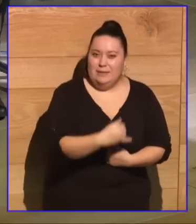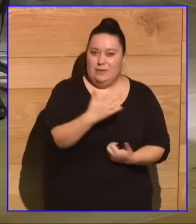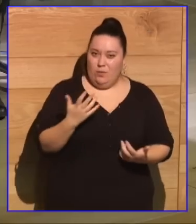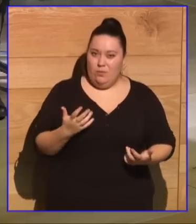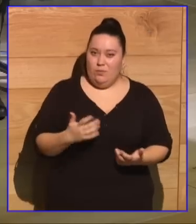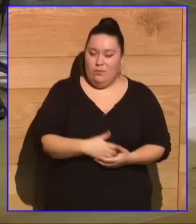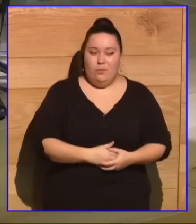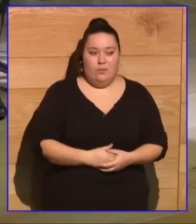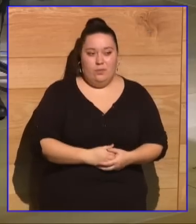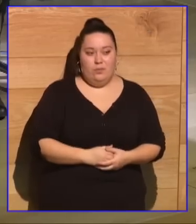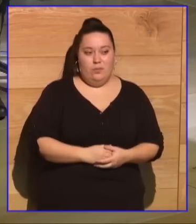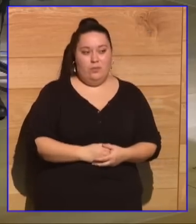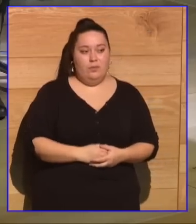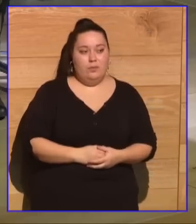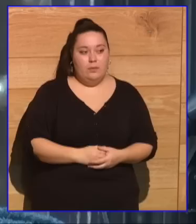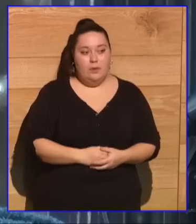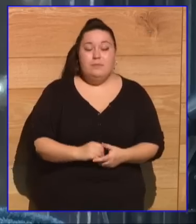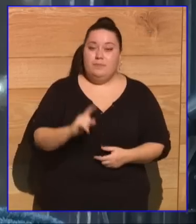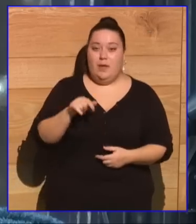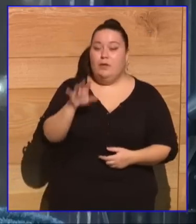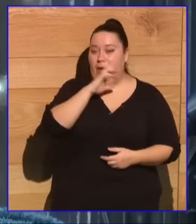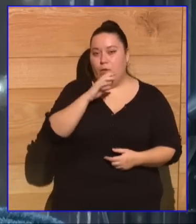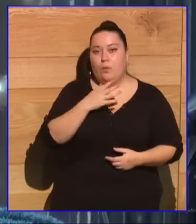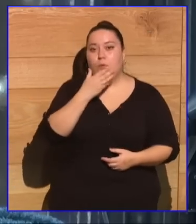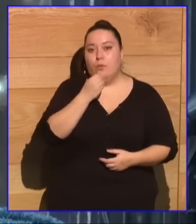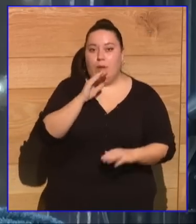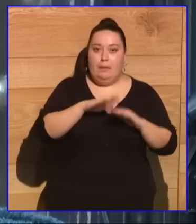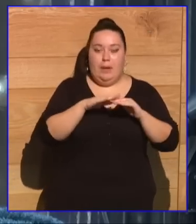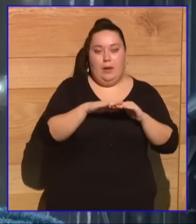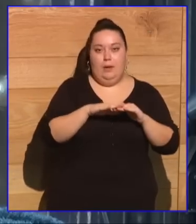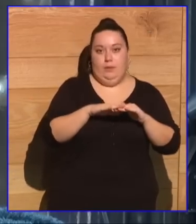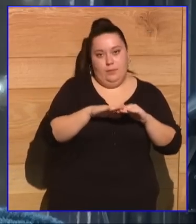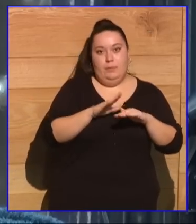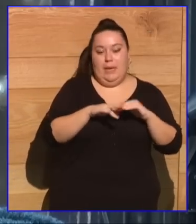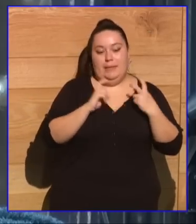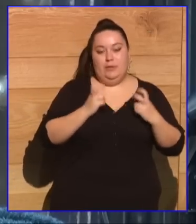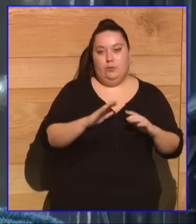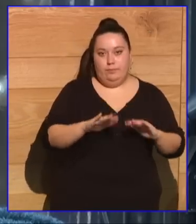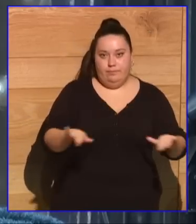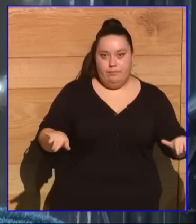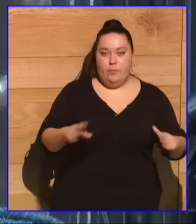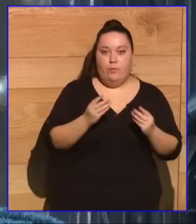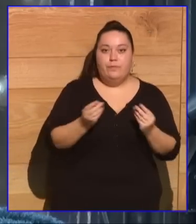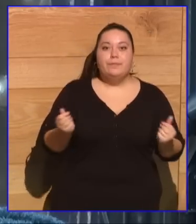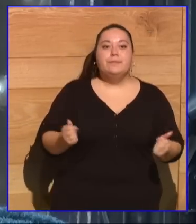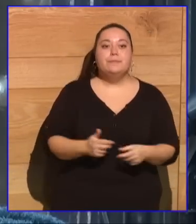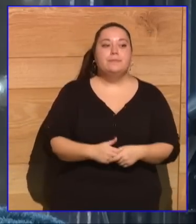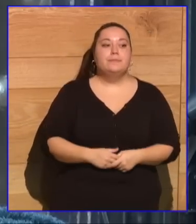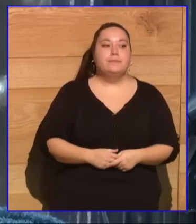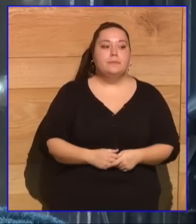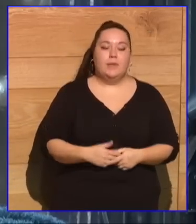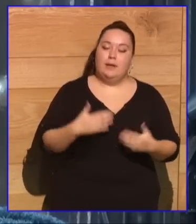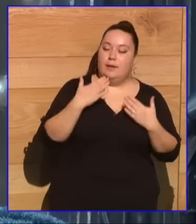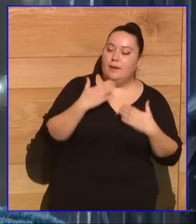verdad. hay una anécdota Y muy. sin embargo, hechizado. Hay una anécdota muy bonita por rebajar un poco la tensión de todo y la intensidad. Uf, te